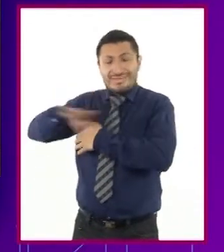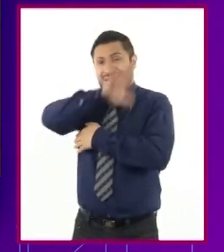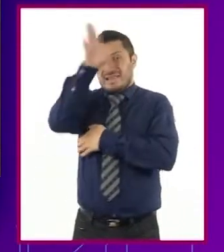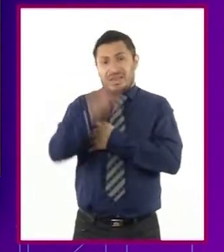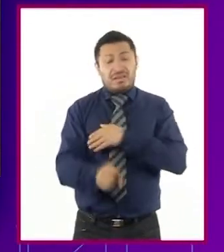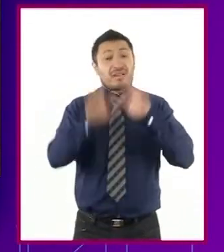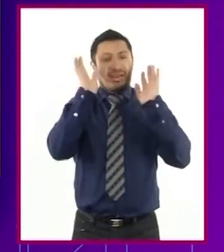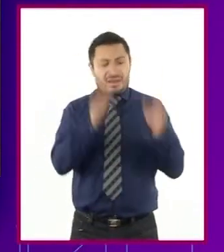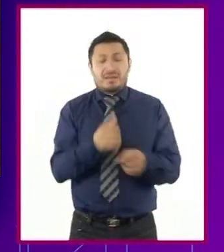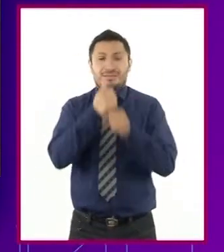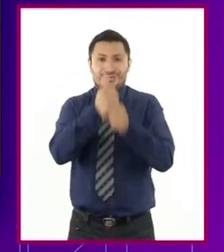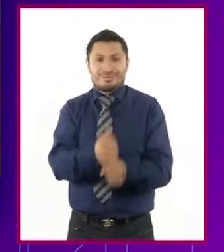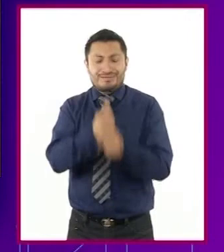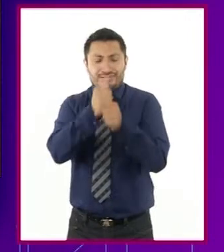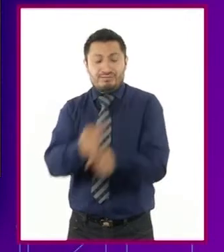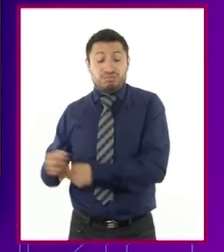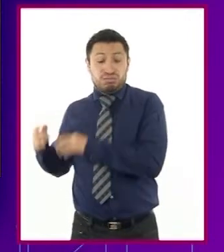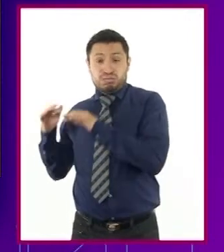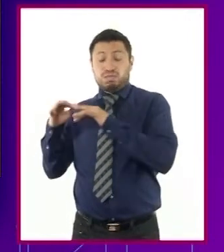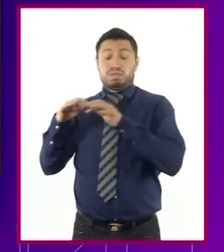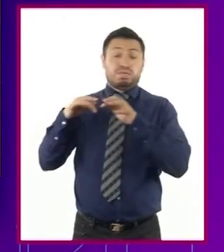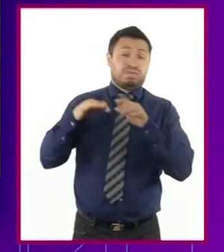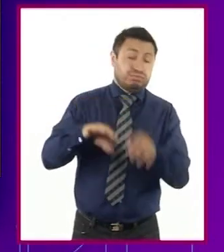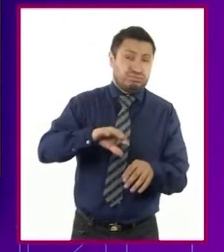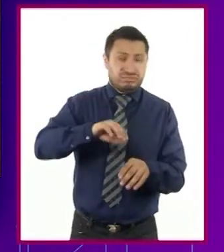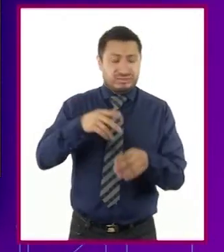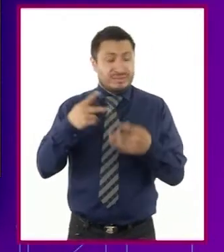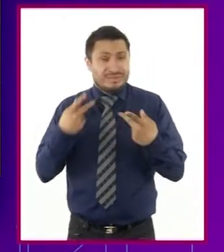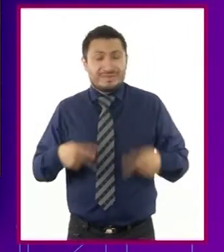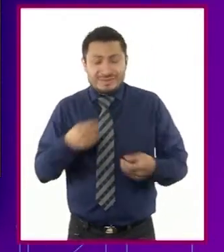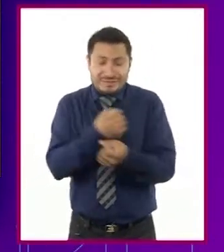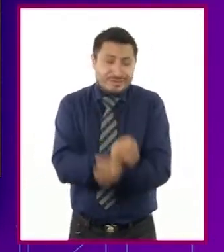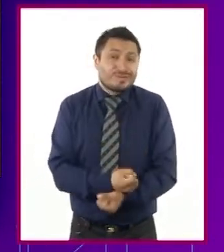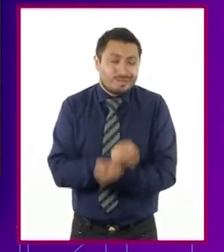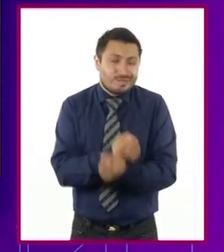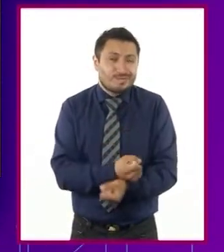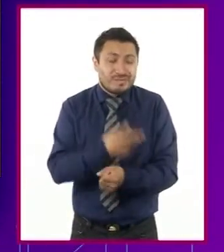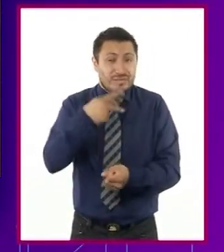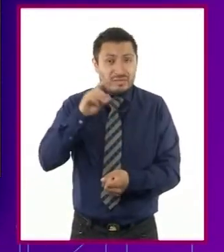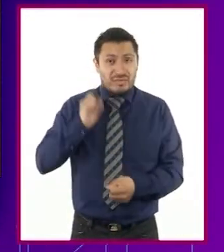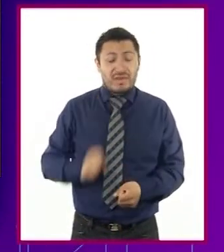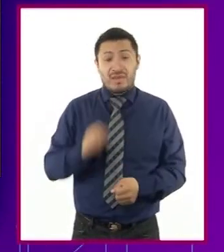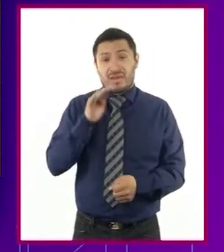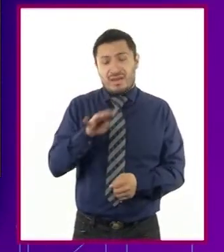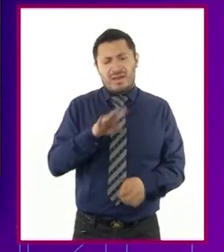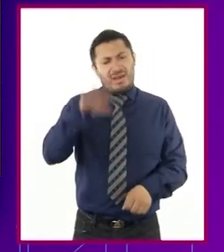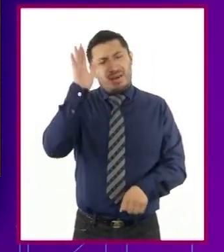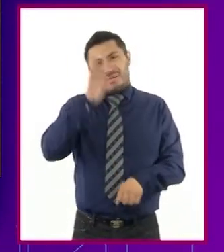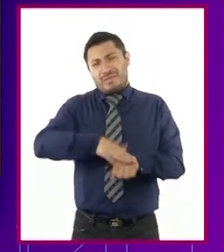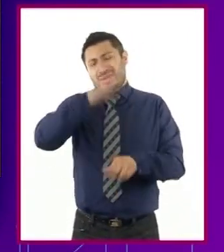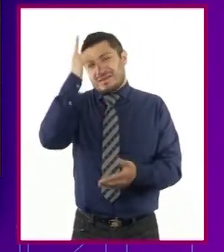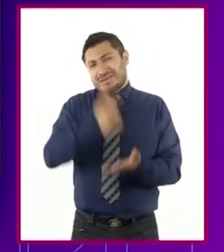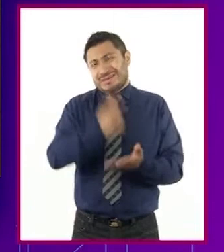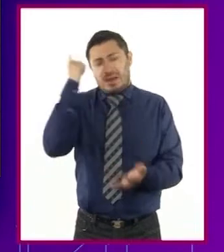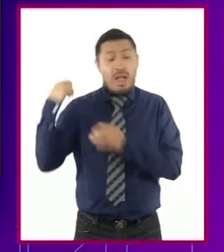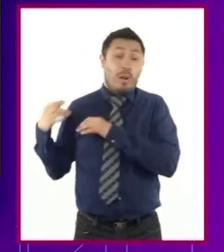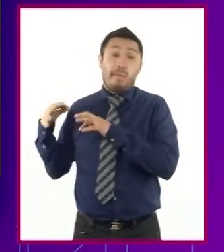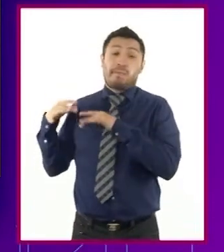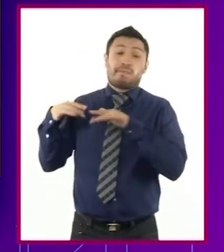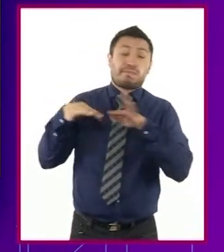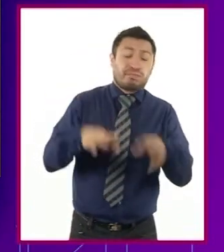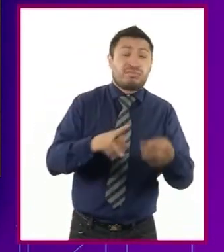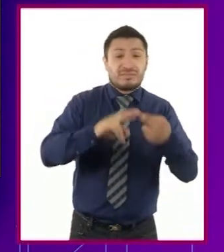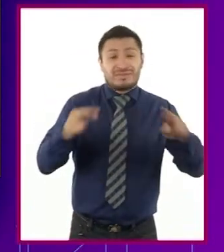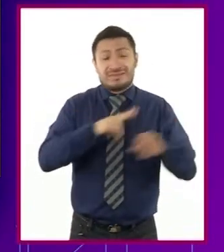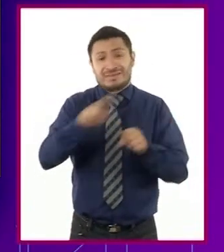la colonización y esclavitud de sus habitantes, pero a partir del siglo XIX, padeció la mayor invasión y extracción de sus